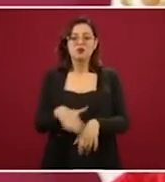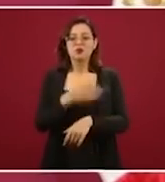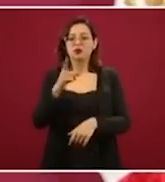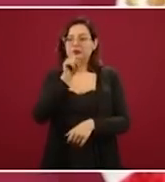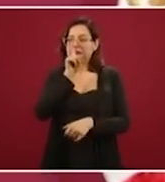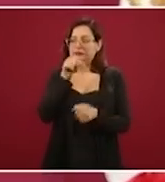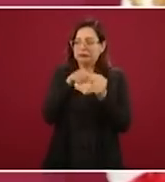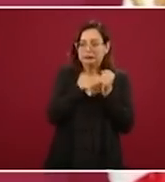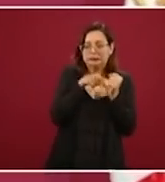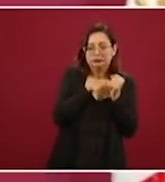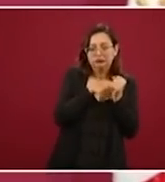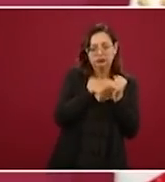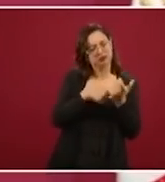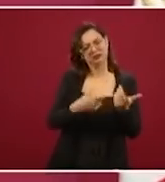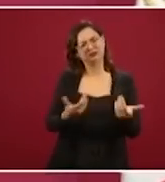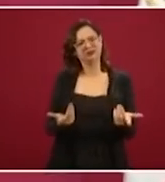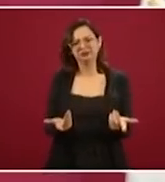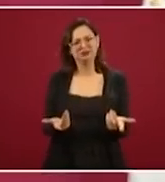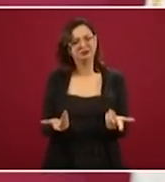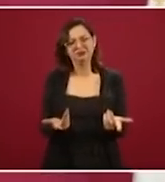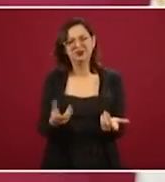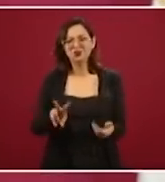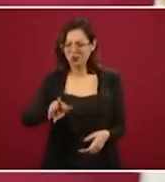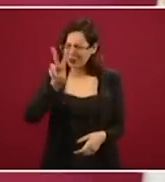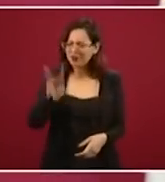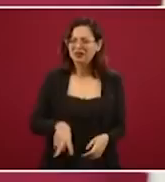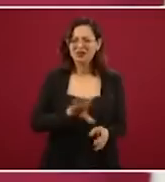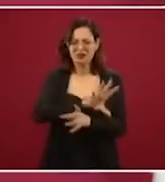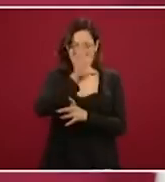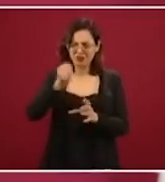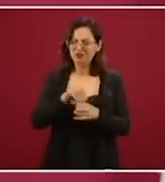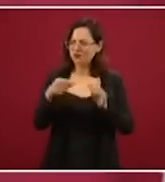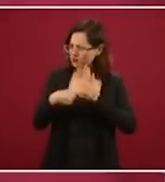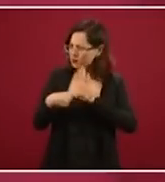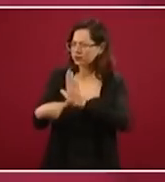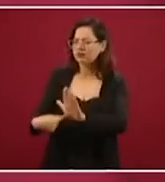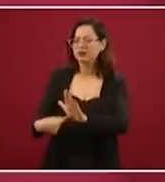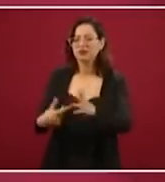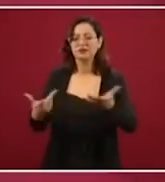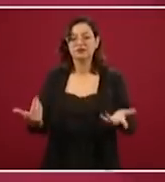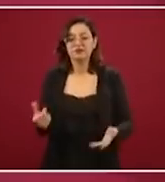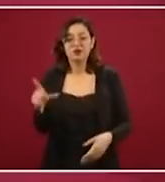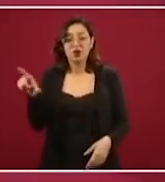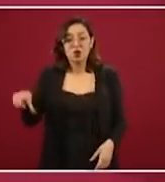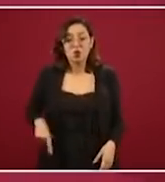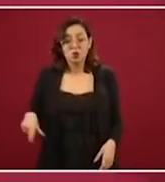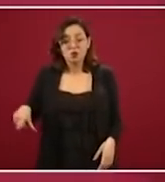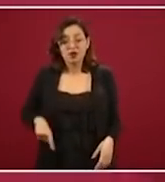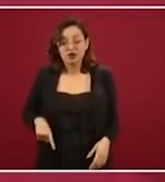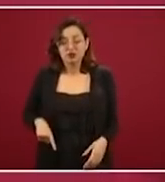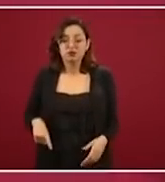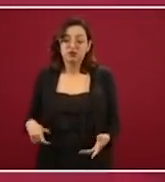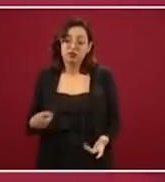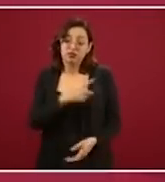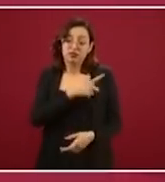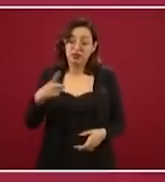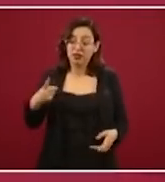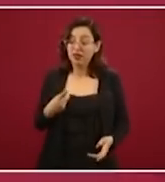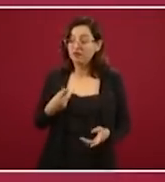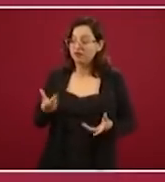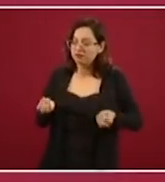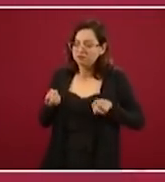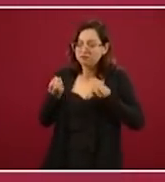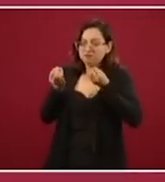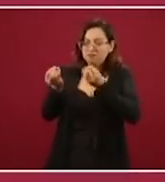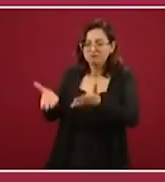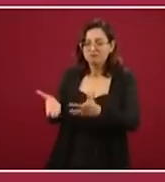ocultar esto? ¿Y por qué no decir todo? ¿Y por qué el gobierno no educa,